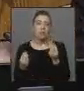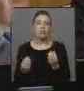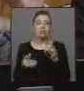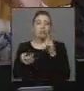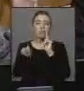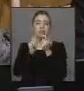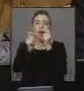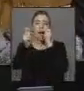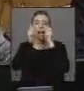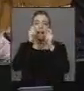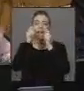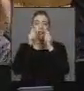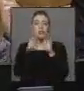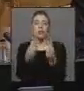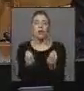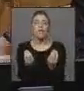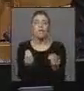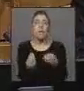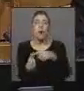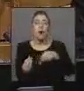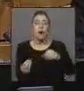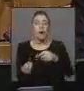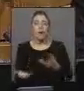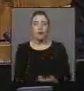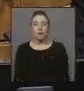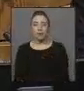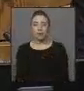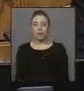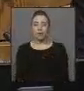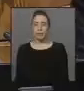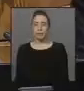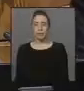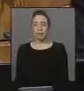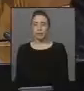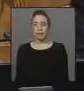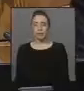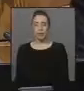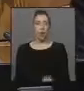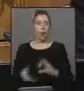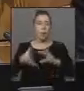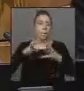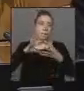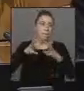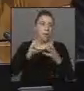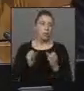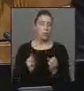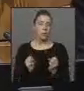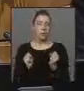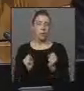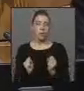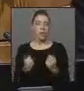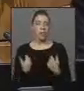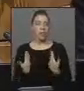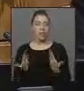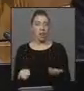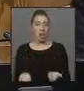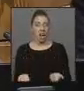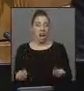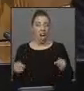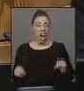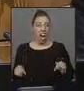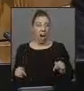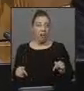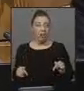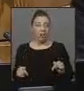en riesgo por su bondad y por su nobleza de materiales o de productos que son capaces de entregar, hoy día